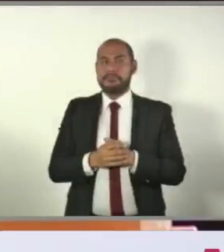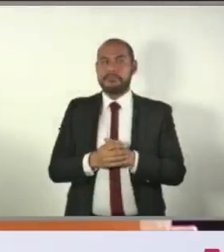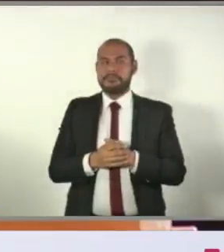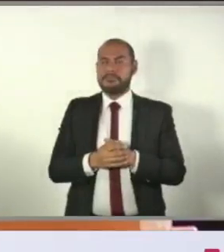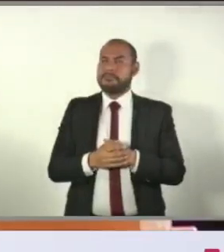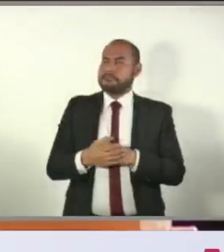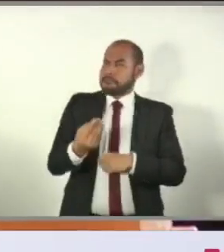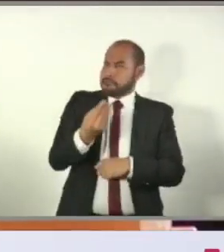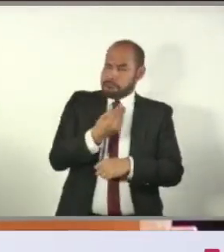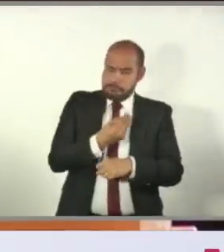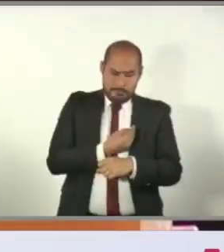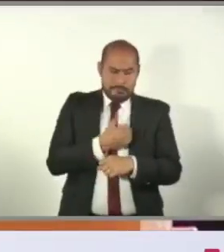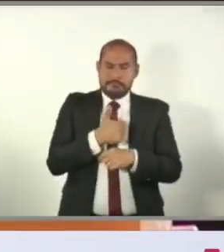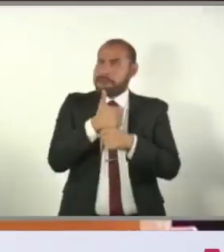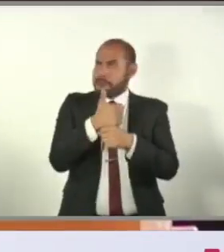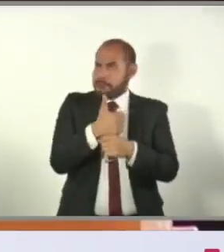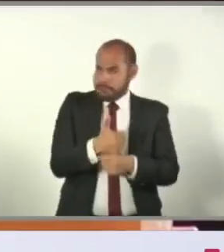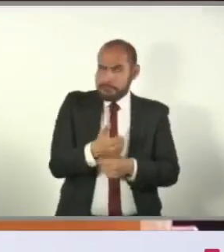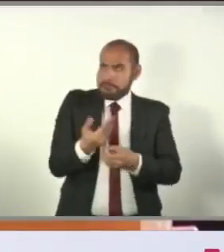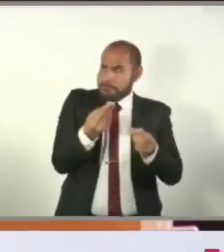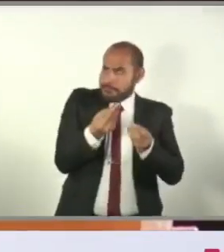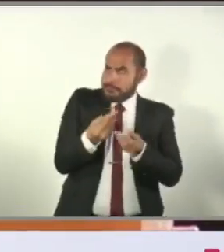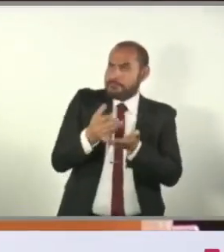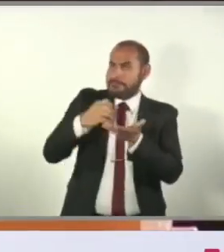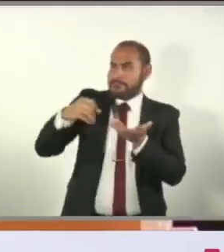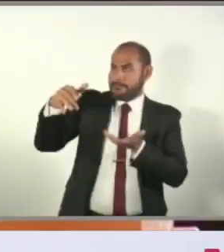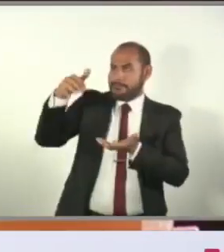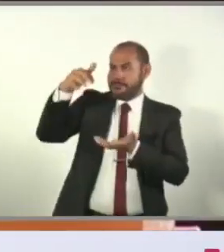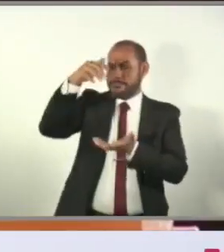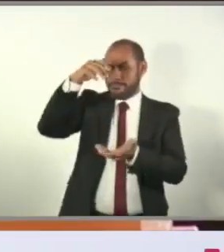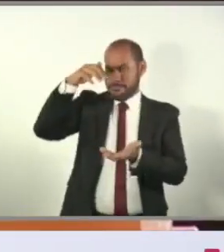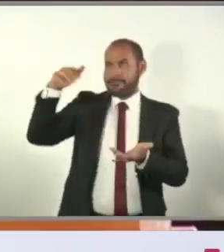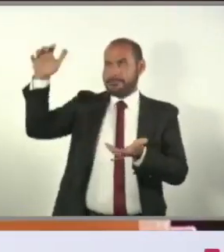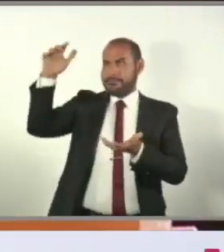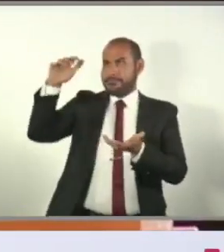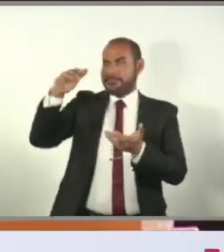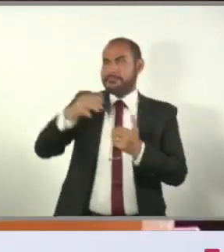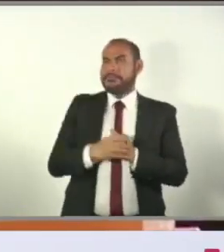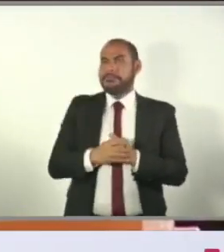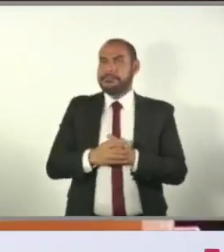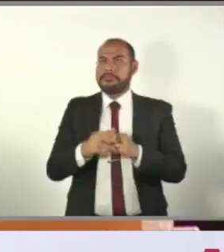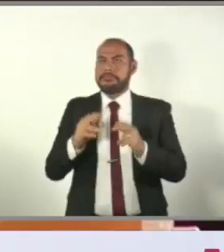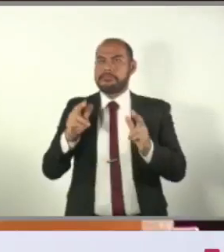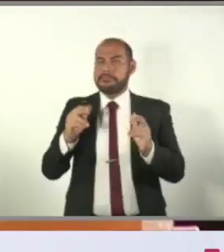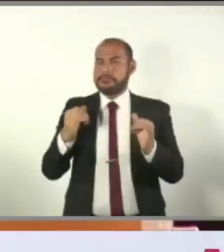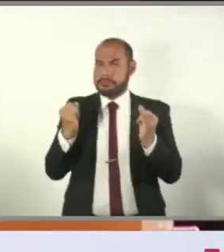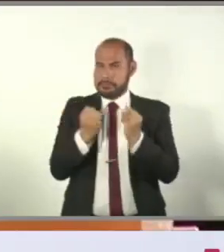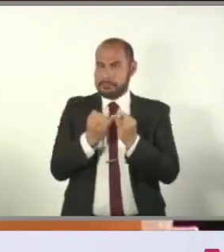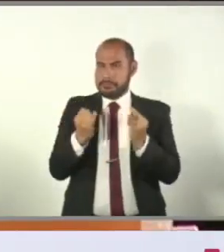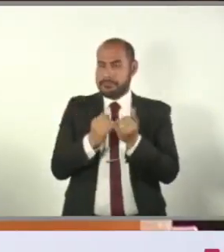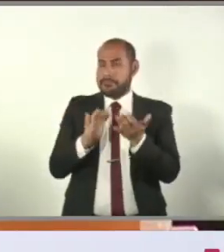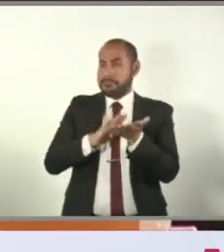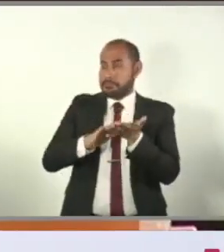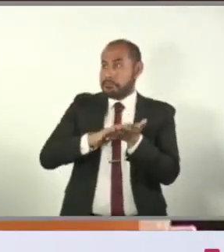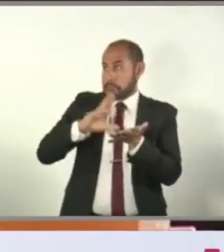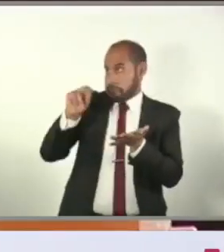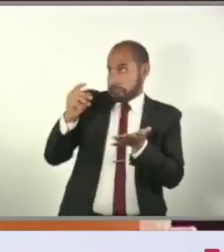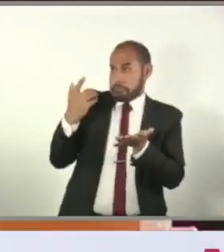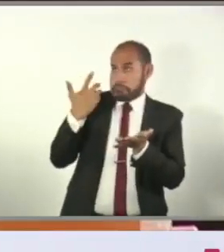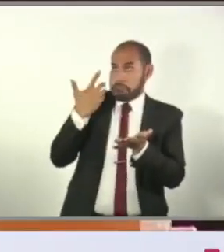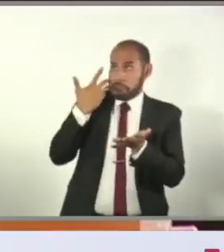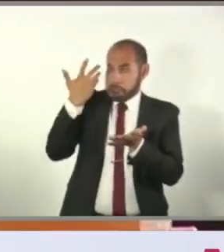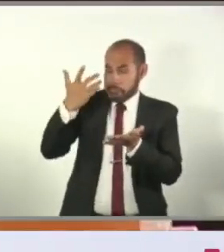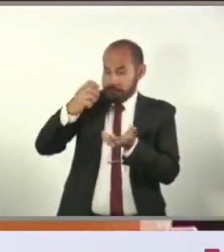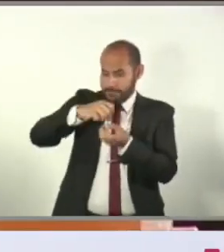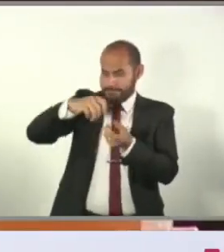Sacrificios y ofrendas ya no quieres. En cambio, me has dejado oír tu voz. No pides expiaciones ni holocaustos, así que